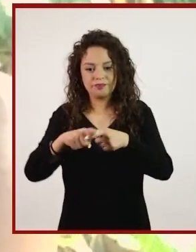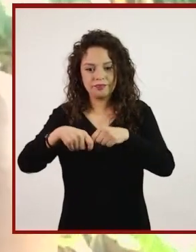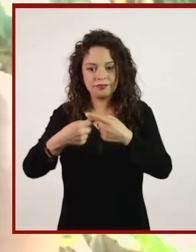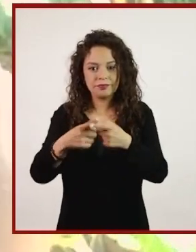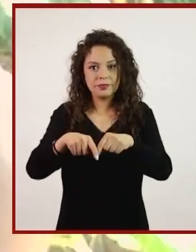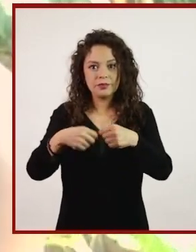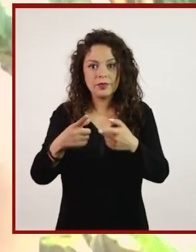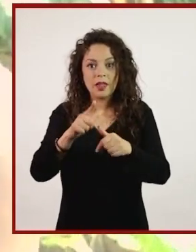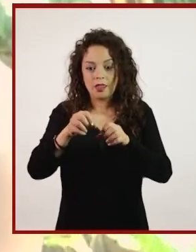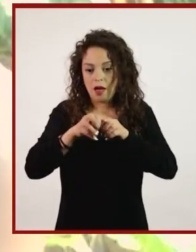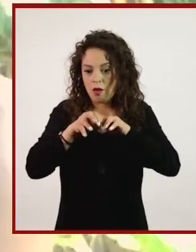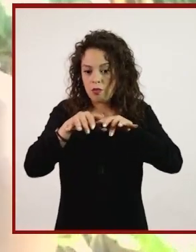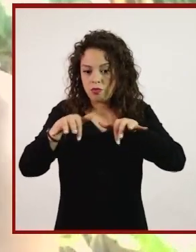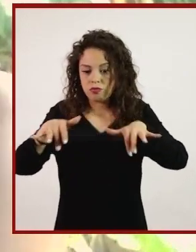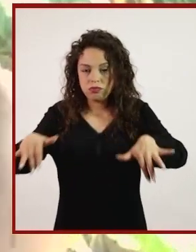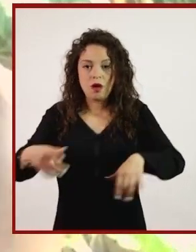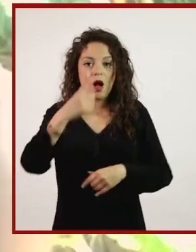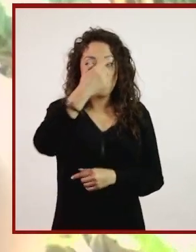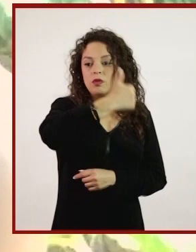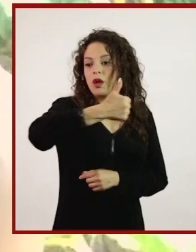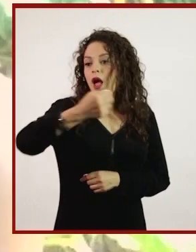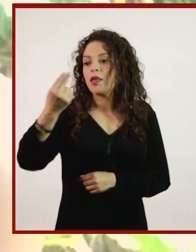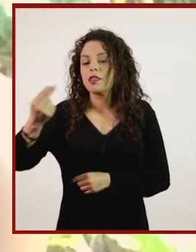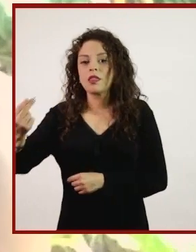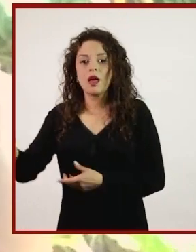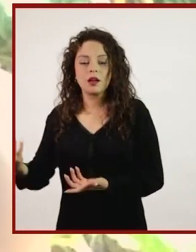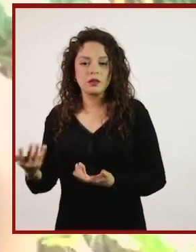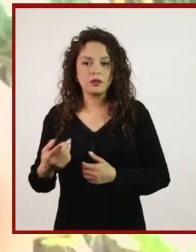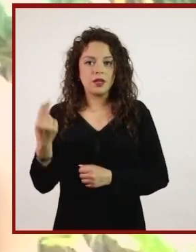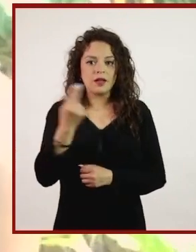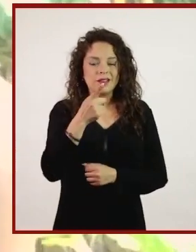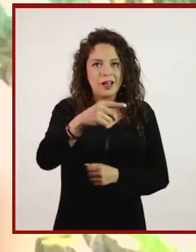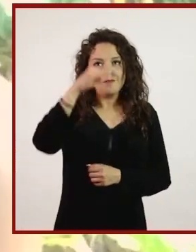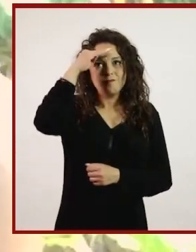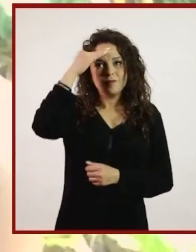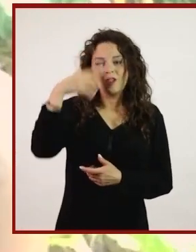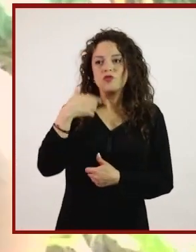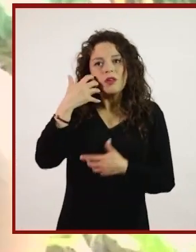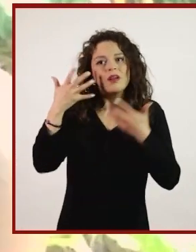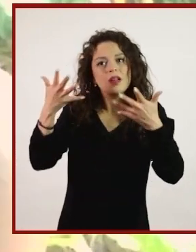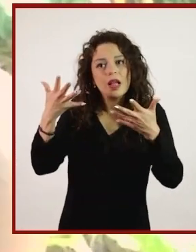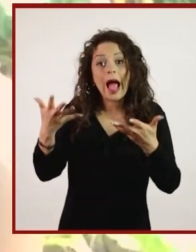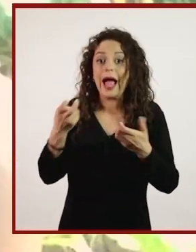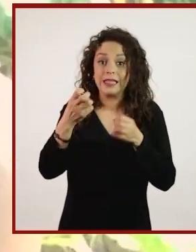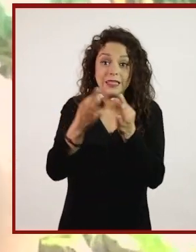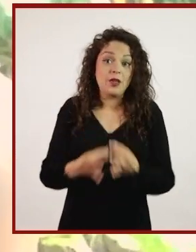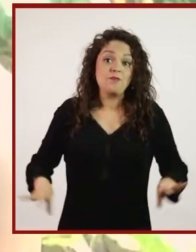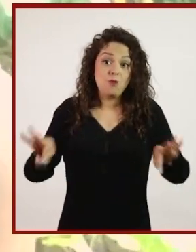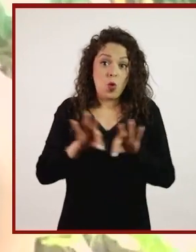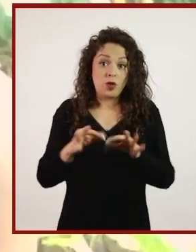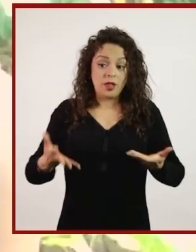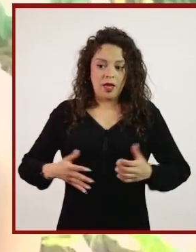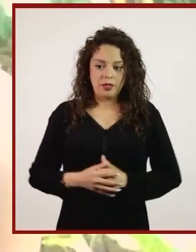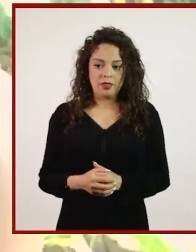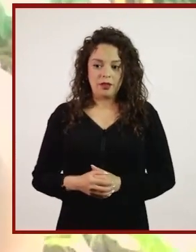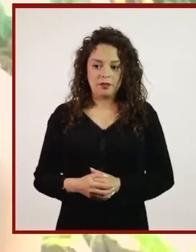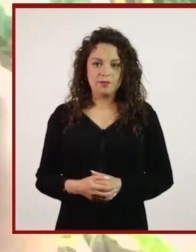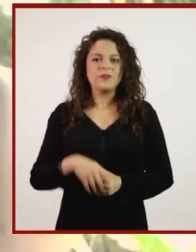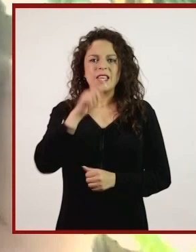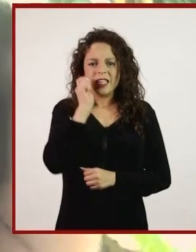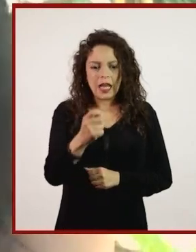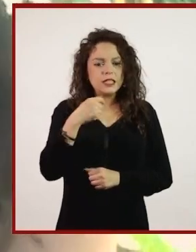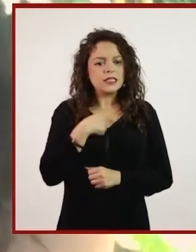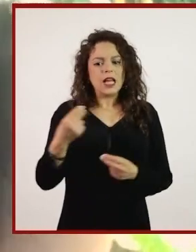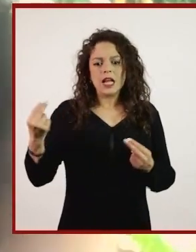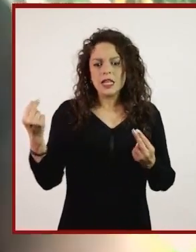final no es que así tenga que ser, ¿no? Encuentras tu propia fórmula de acuerdo con base en tus necesidades, ¿no? O tus inquietudes, que